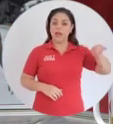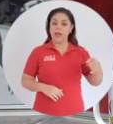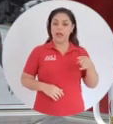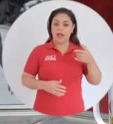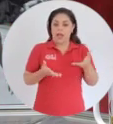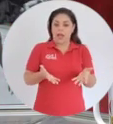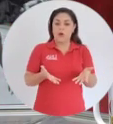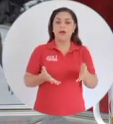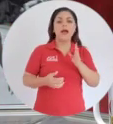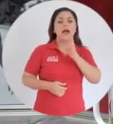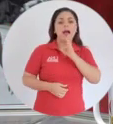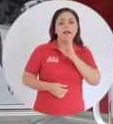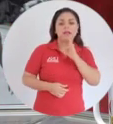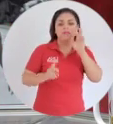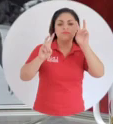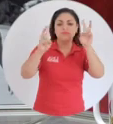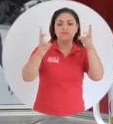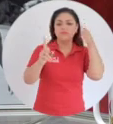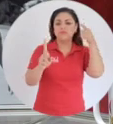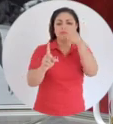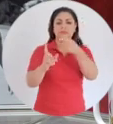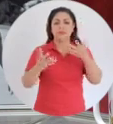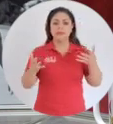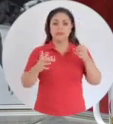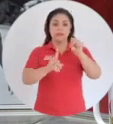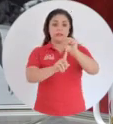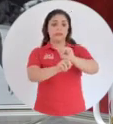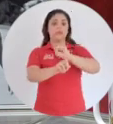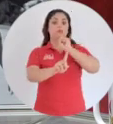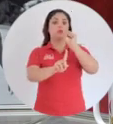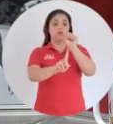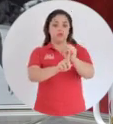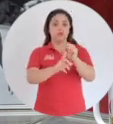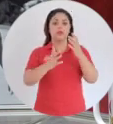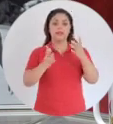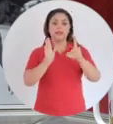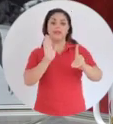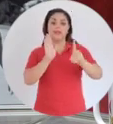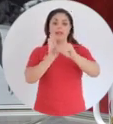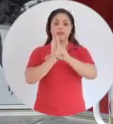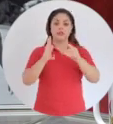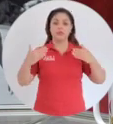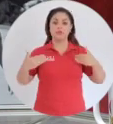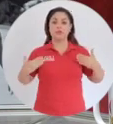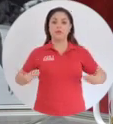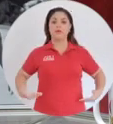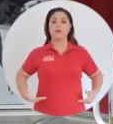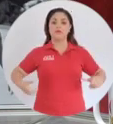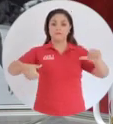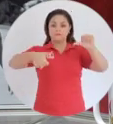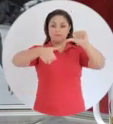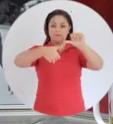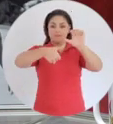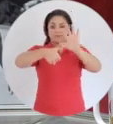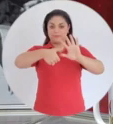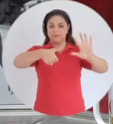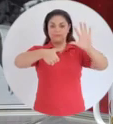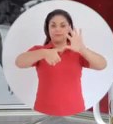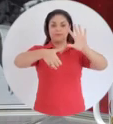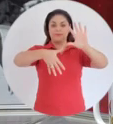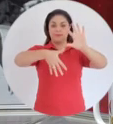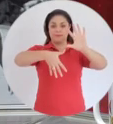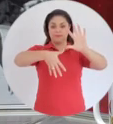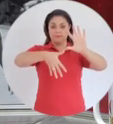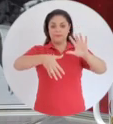Jara y en esta oportunidad vamos a hablar sobre la situación de los derechos humanos en Centroamérica,